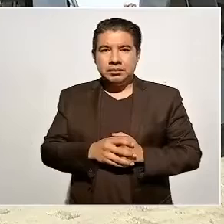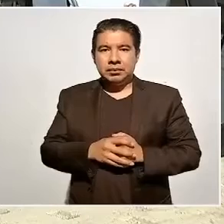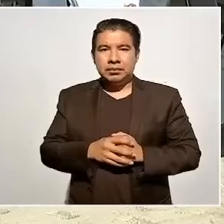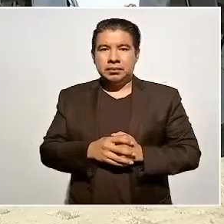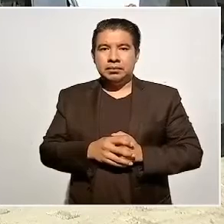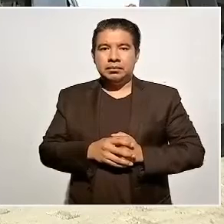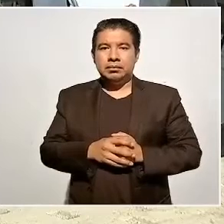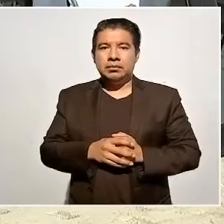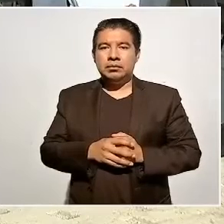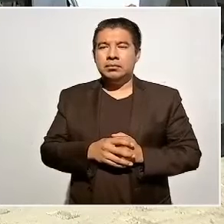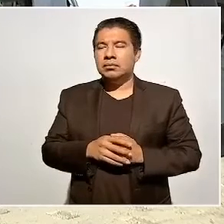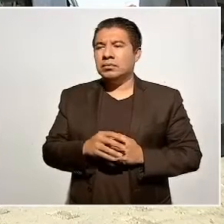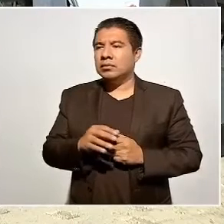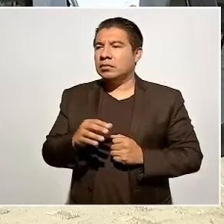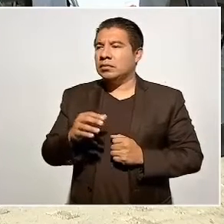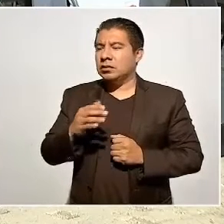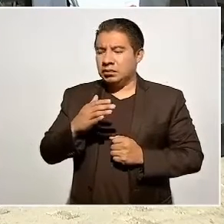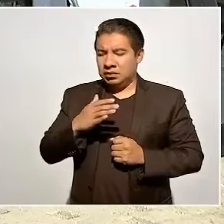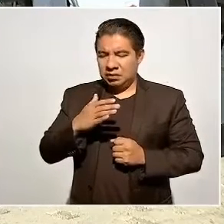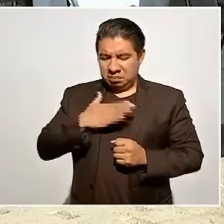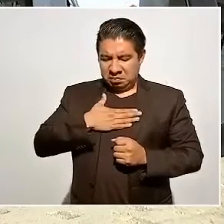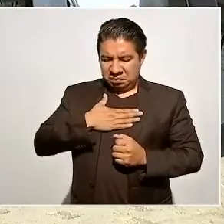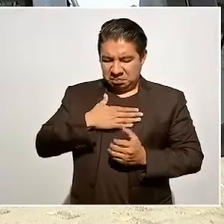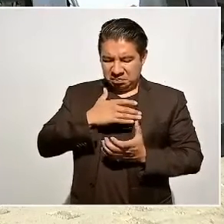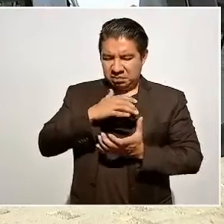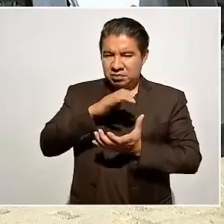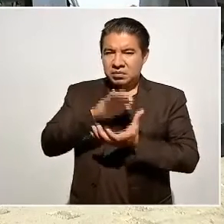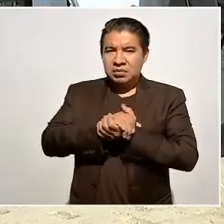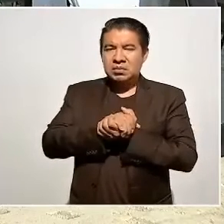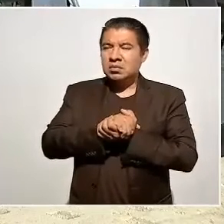que su marido no